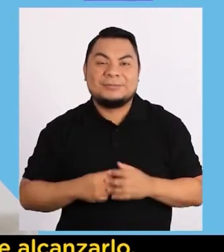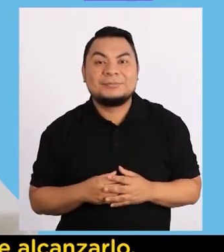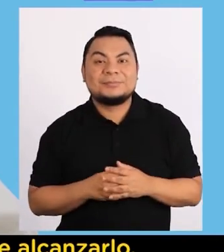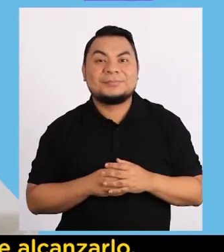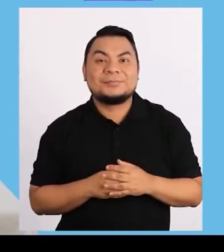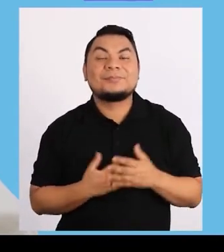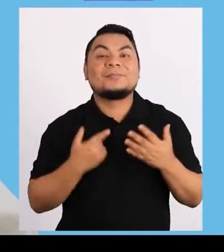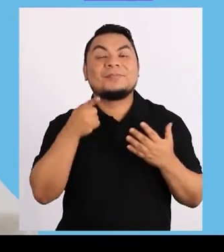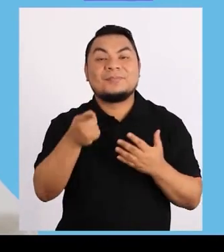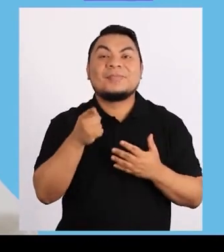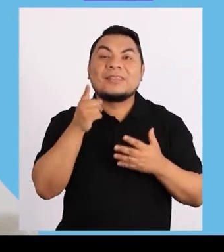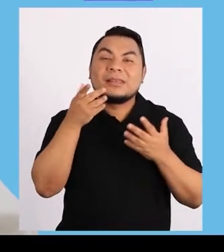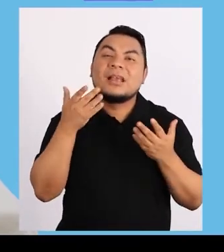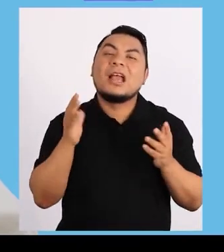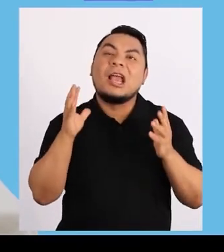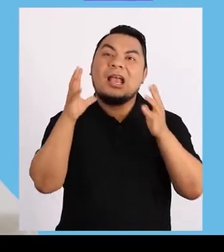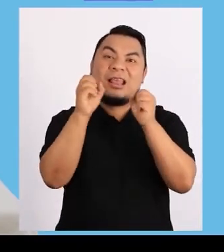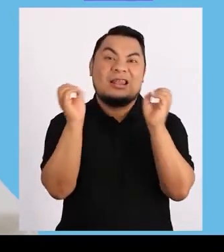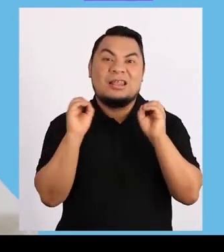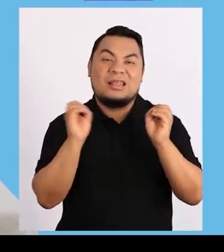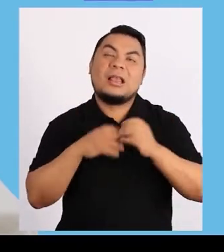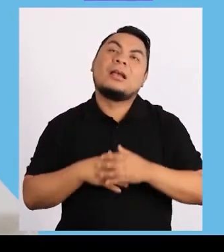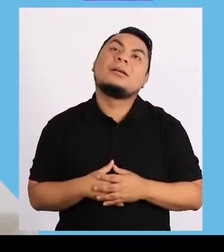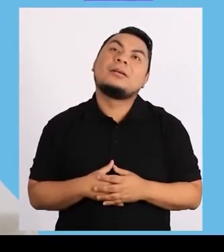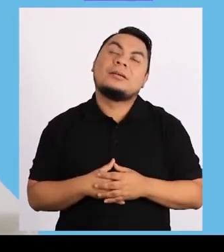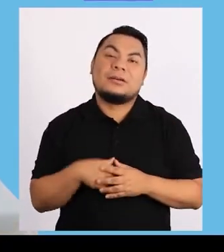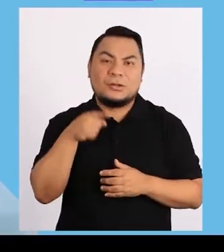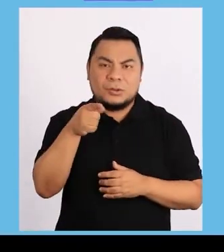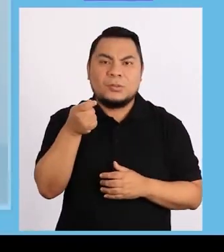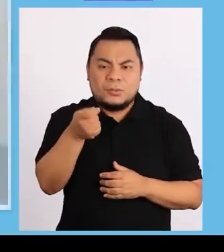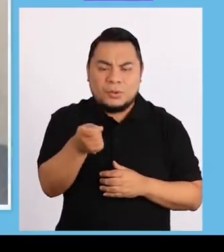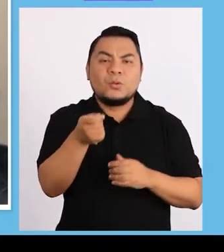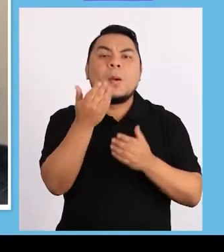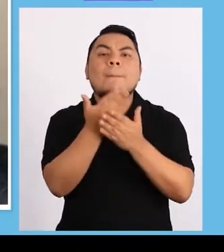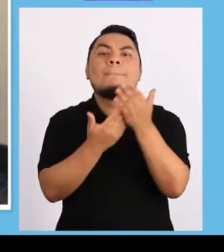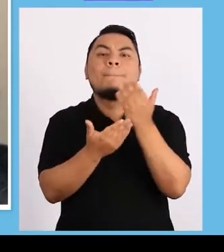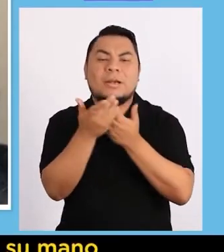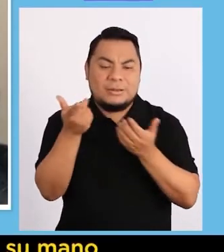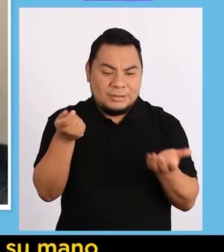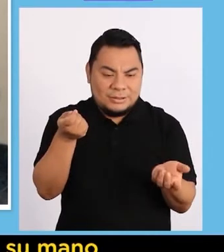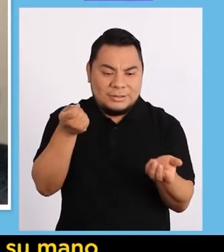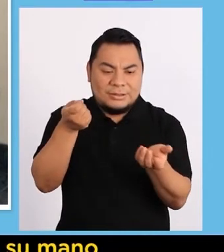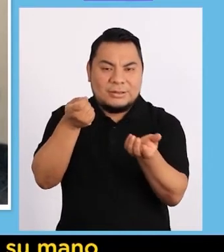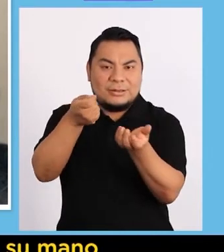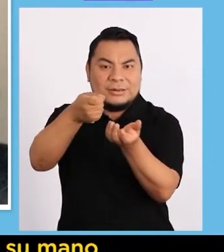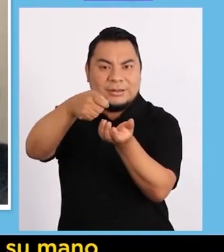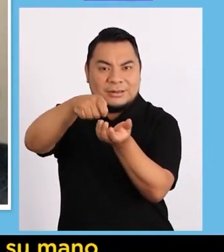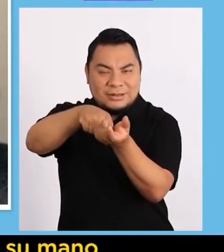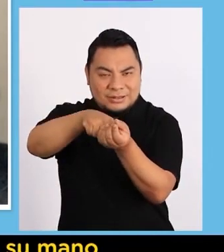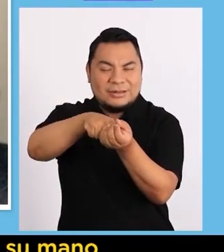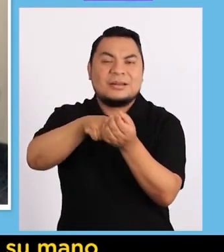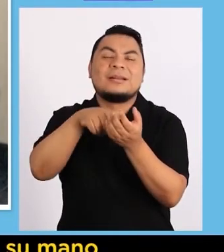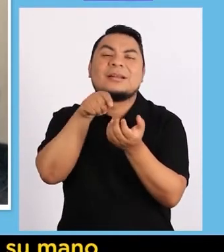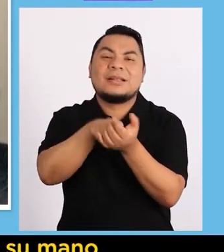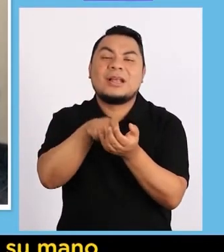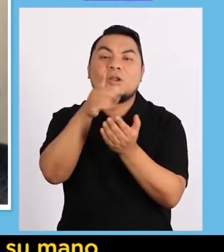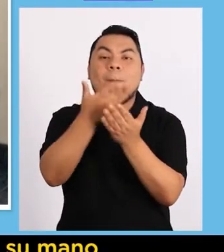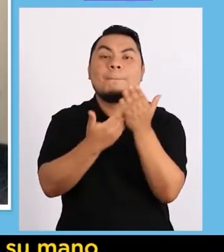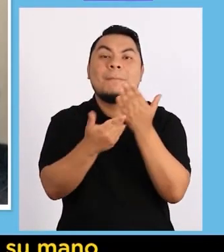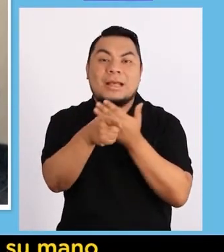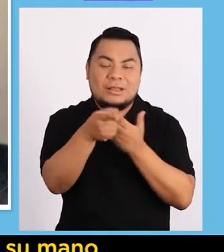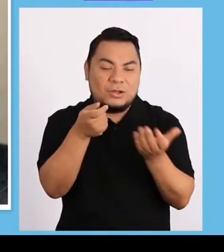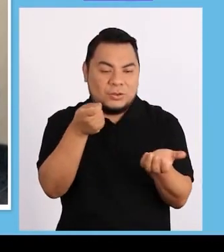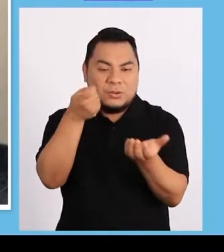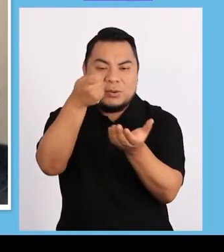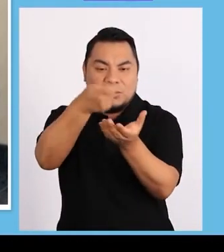alcanzarlo. Si no intenta tomarlo, acérquenlo a sus manos o pónganlo directamente en la palma